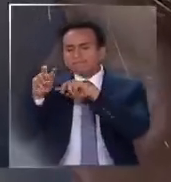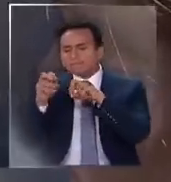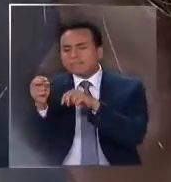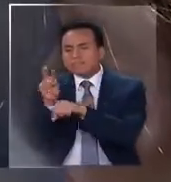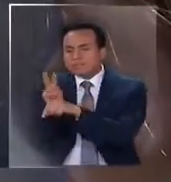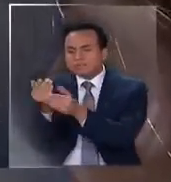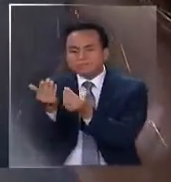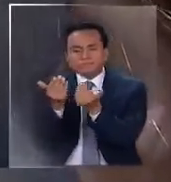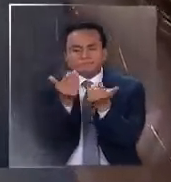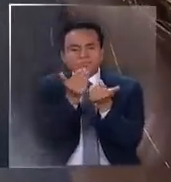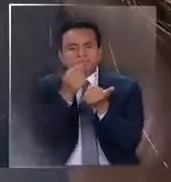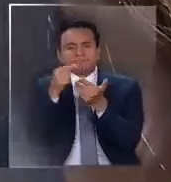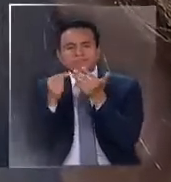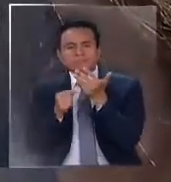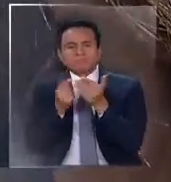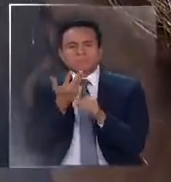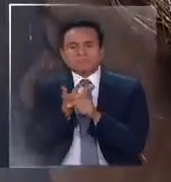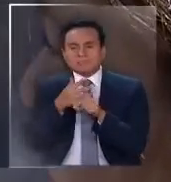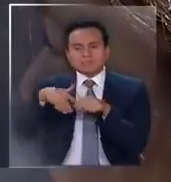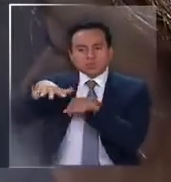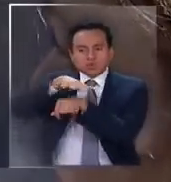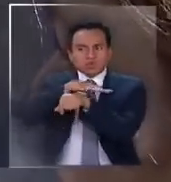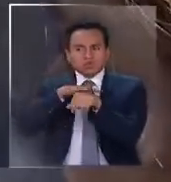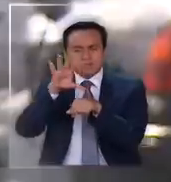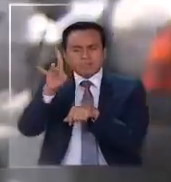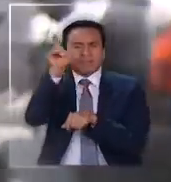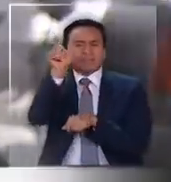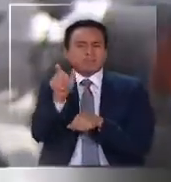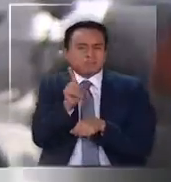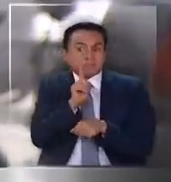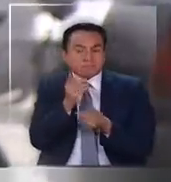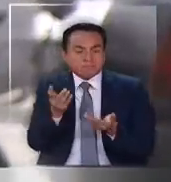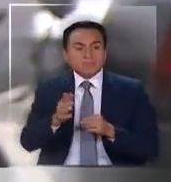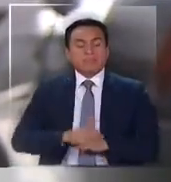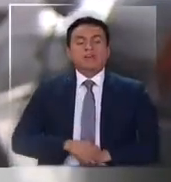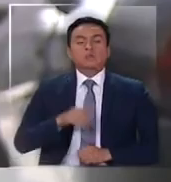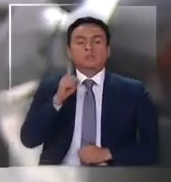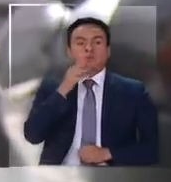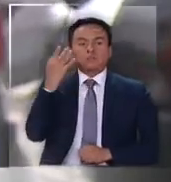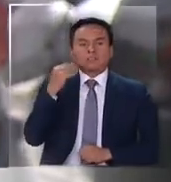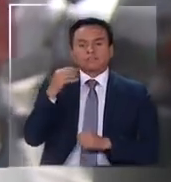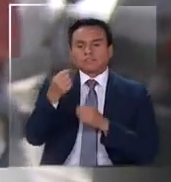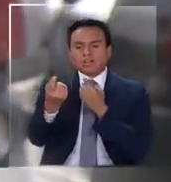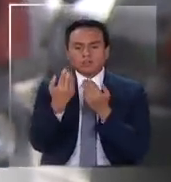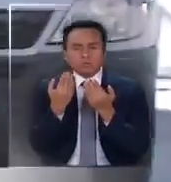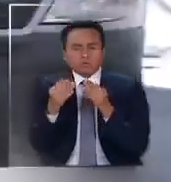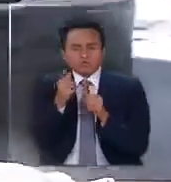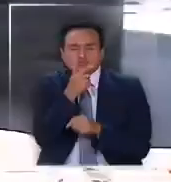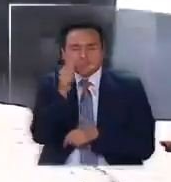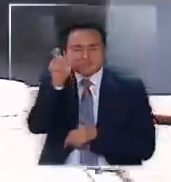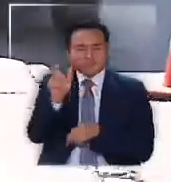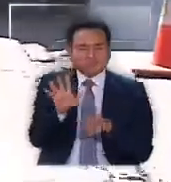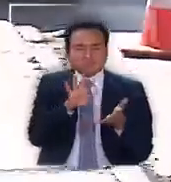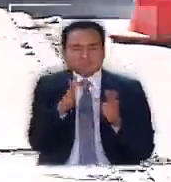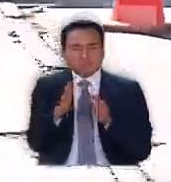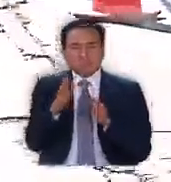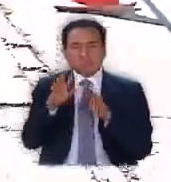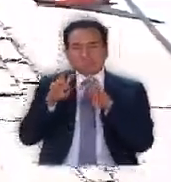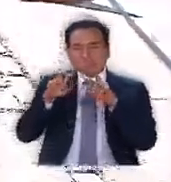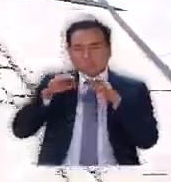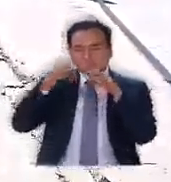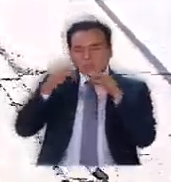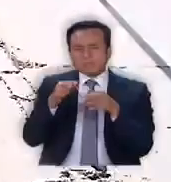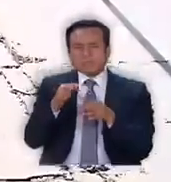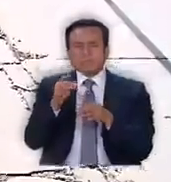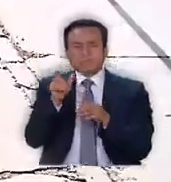los testigos como otro elemento que tenemos aquí en el entorno para poder identificar a esta persona. En las últimas horas se ha entrevistado a un sospechoso y se espera completar las diligencias